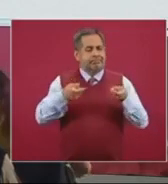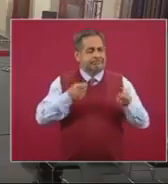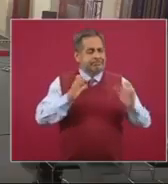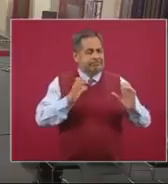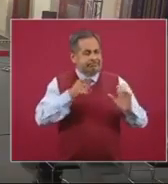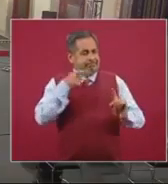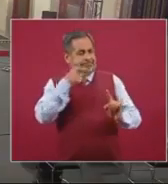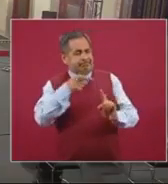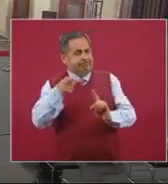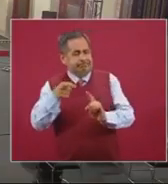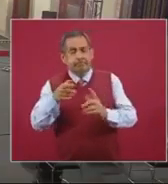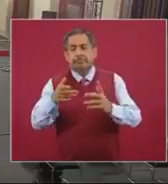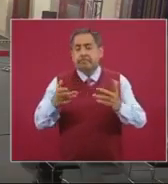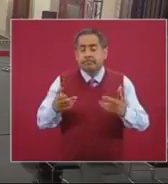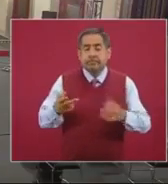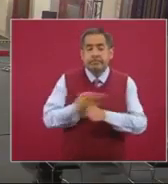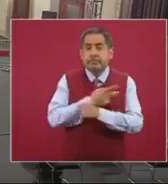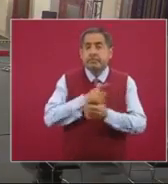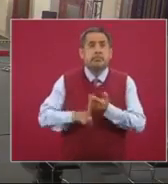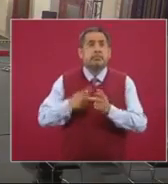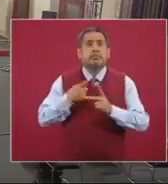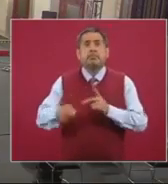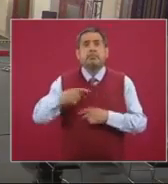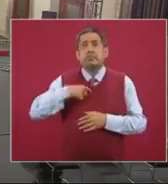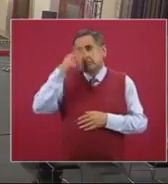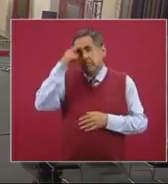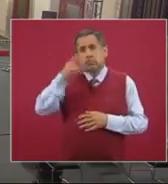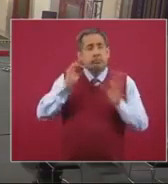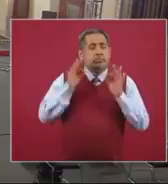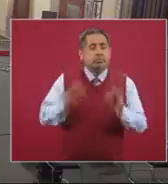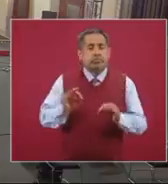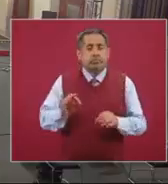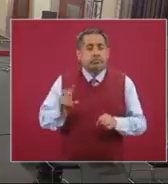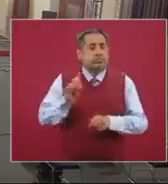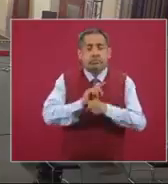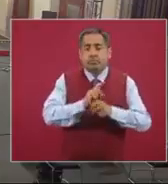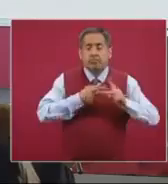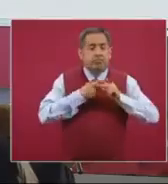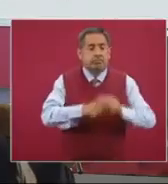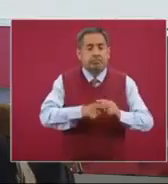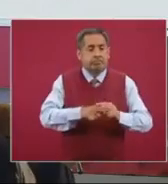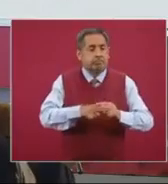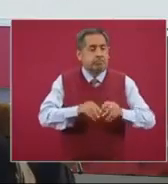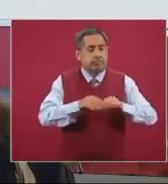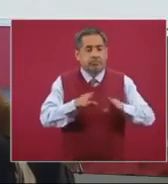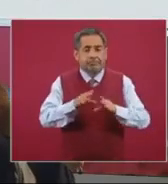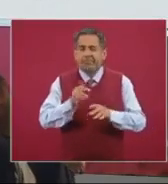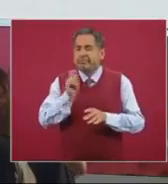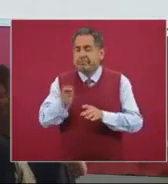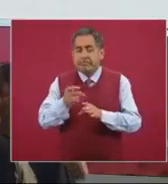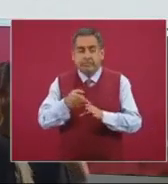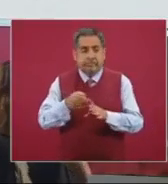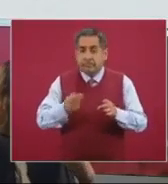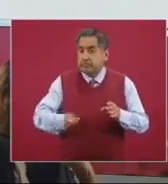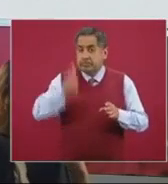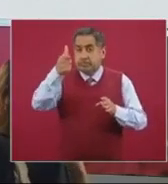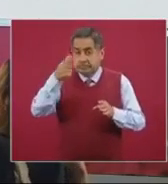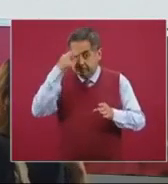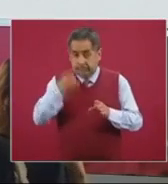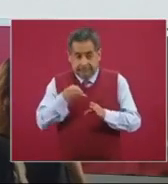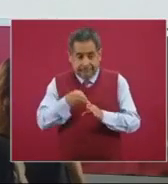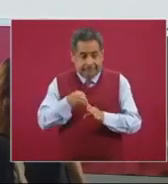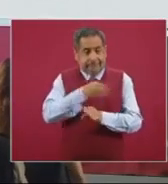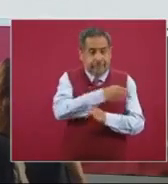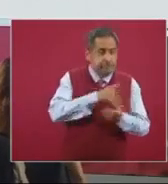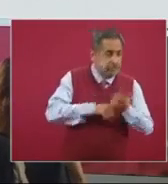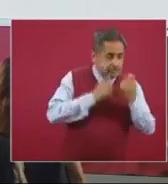centrada en casos. Esto lo empezamos a hacer en México desde el inicio de la epidemia, de hecho antes de tener el primer caso en México.